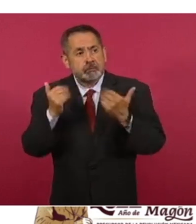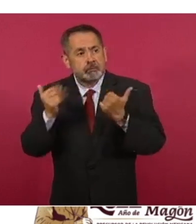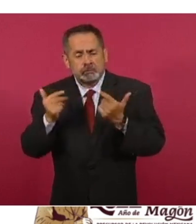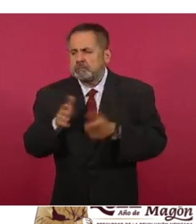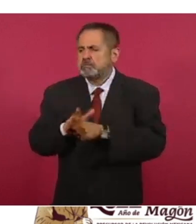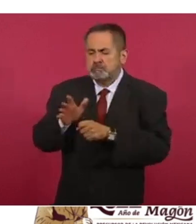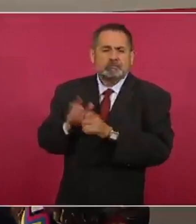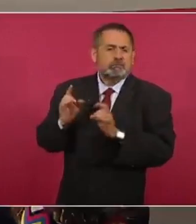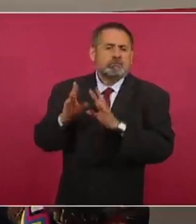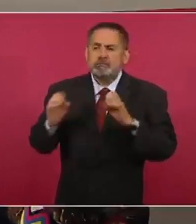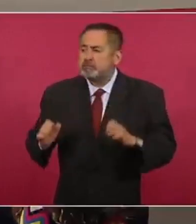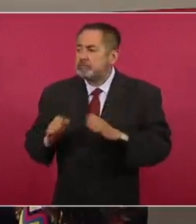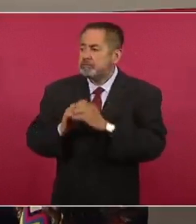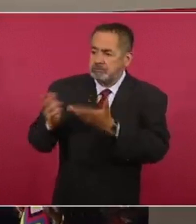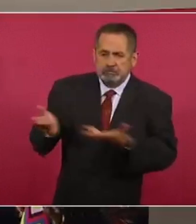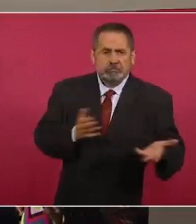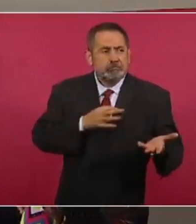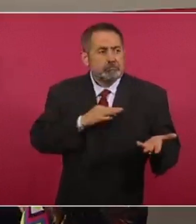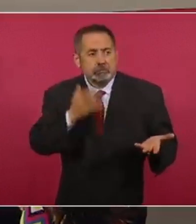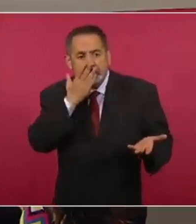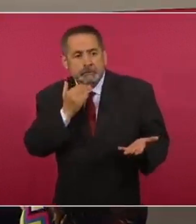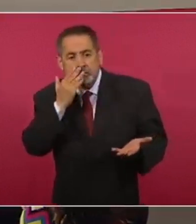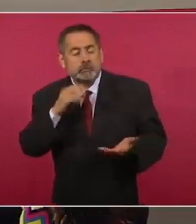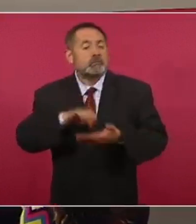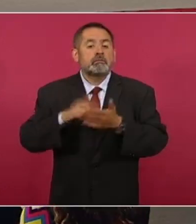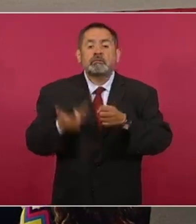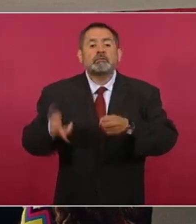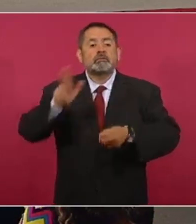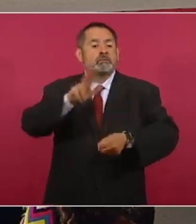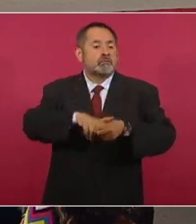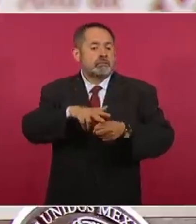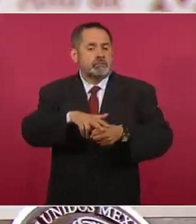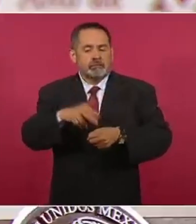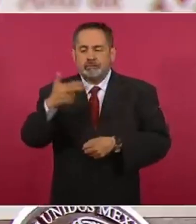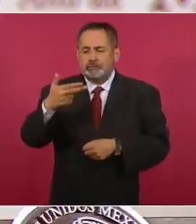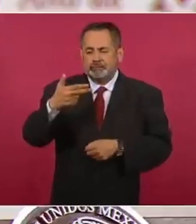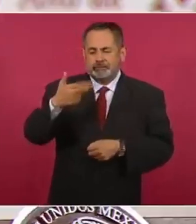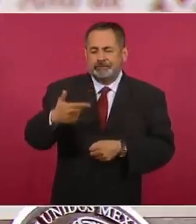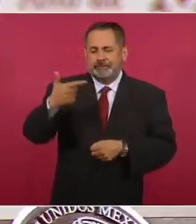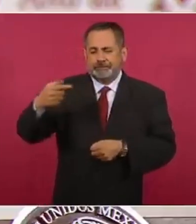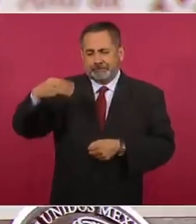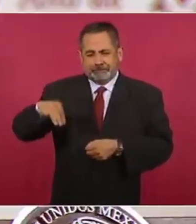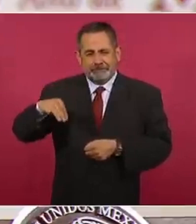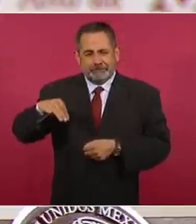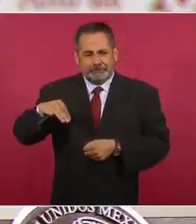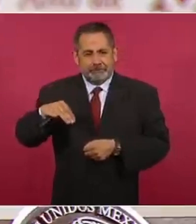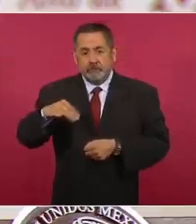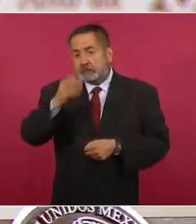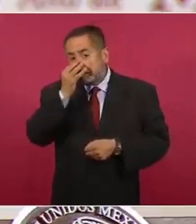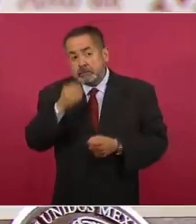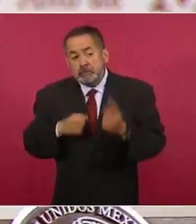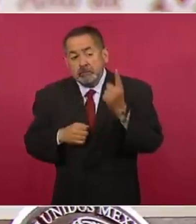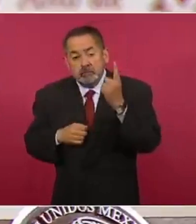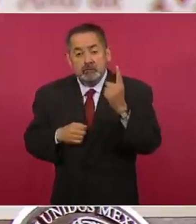necesario pero ya no tienen pacientes cob en el hospital general de méxico por poner un ejemplo muy concreto ya tenían nada más un